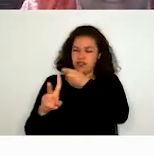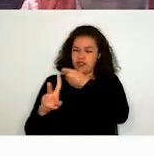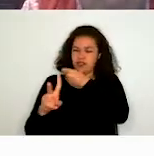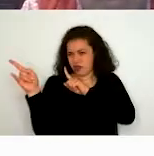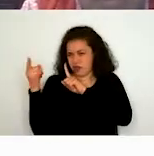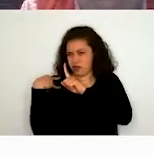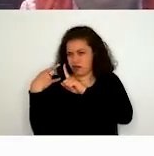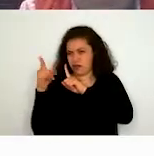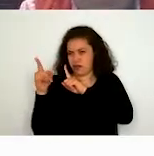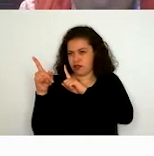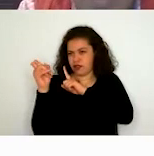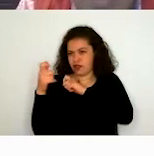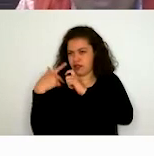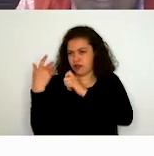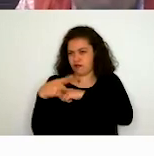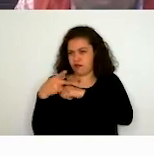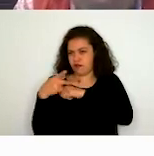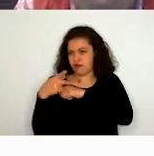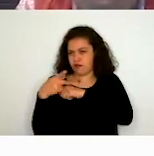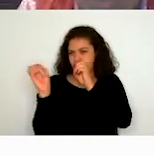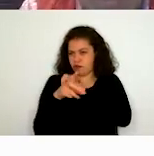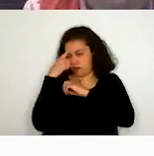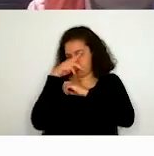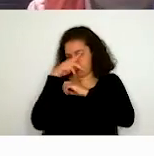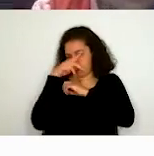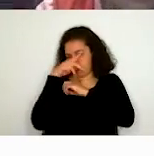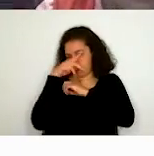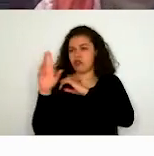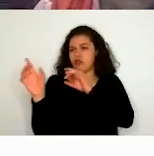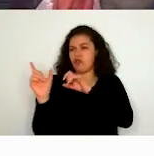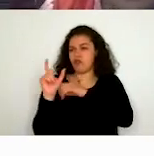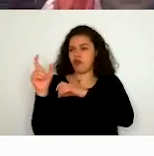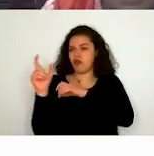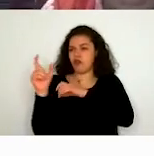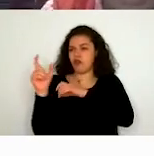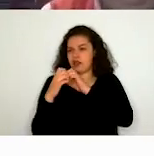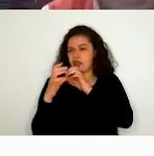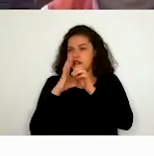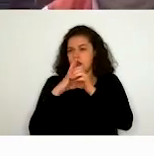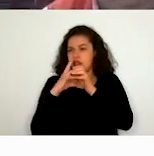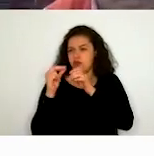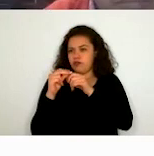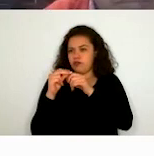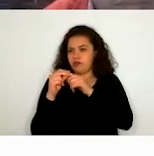representen un factor de riesgo en su uso durante una situación de emergencia de incendio.